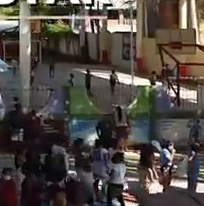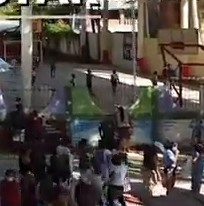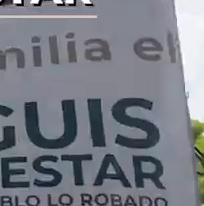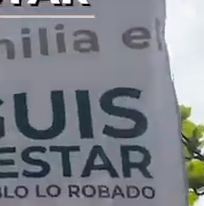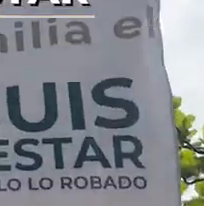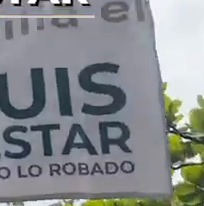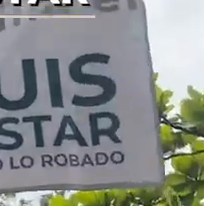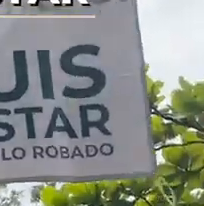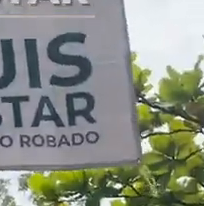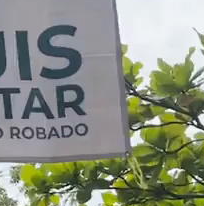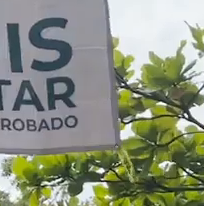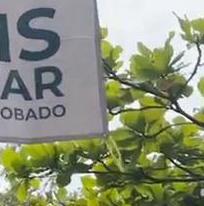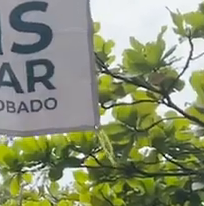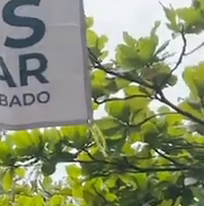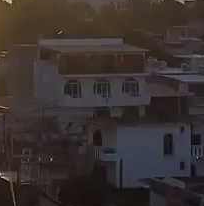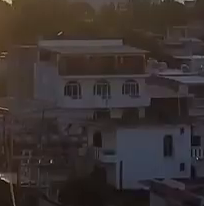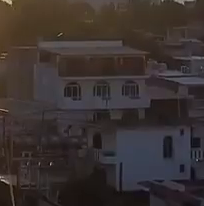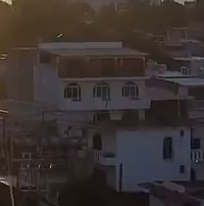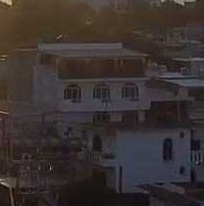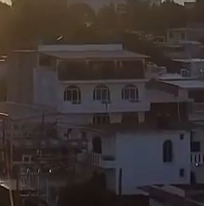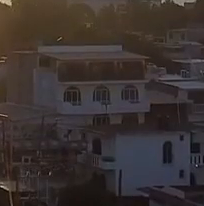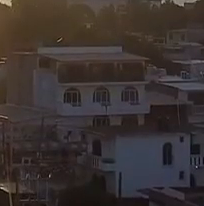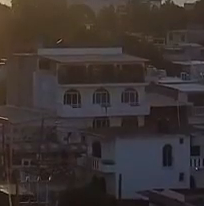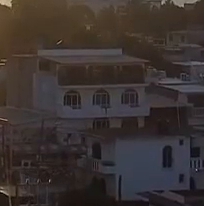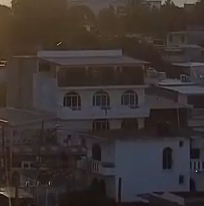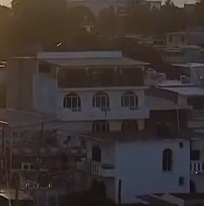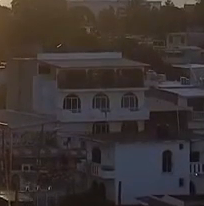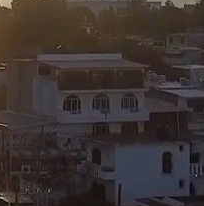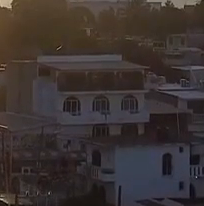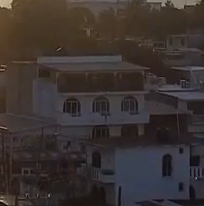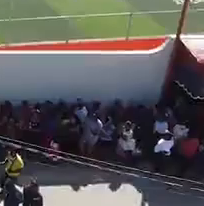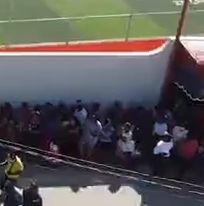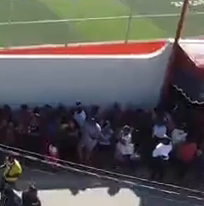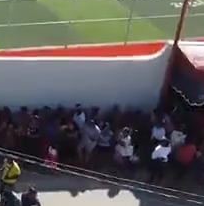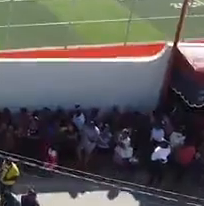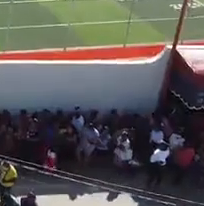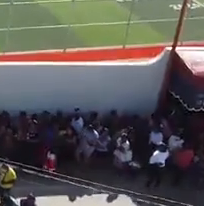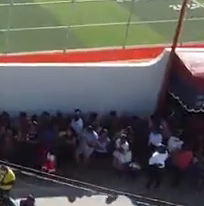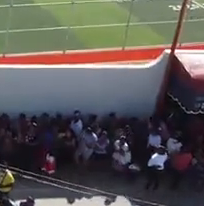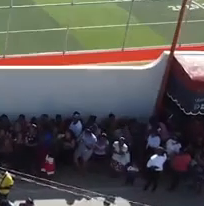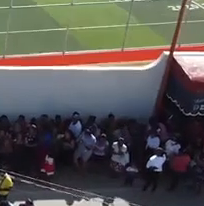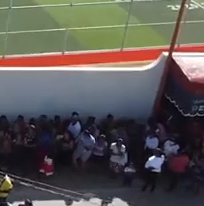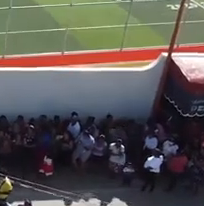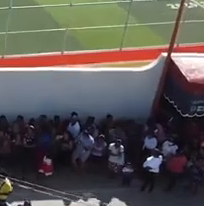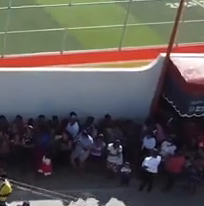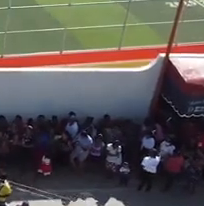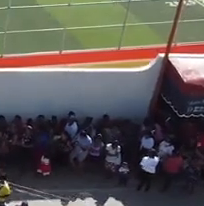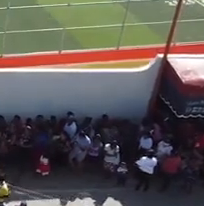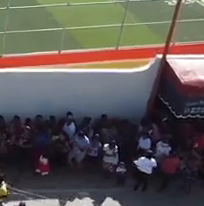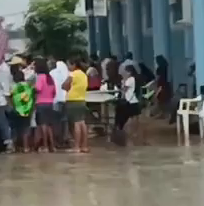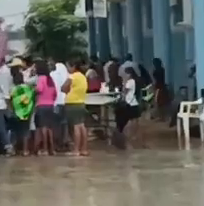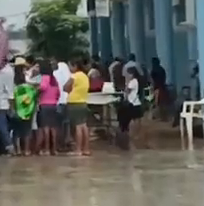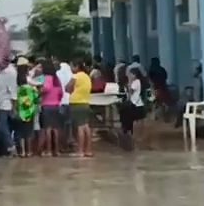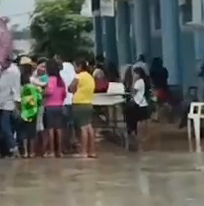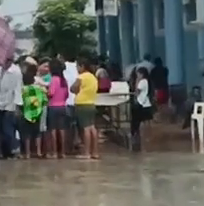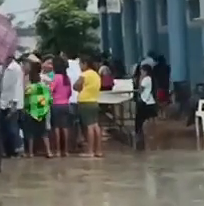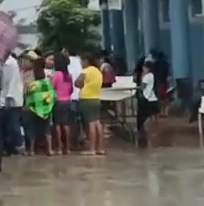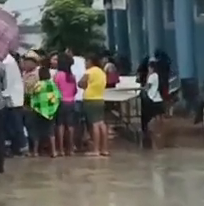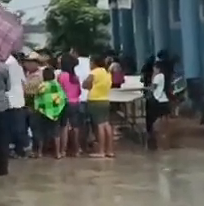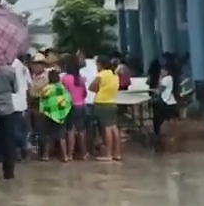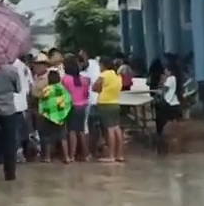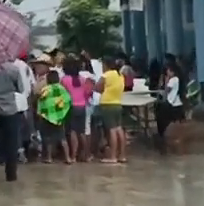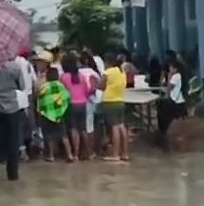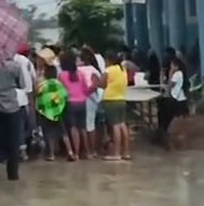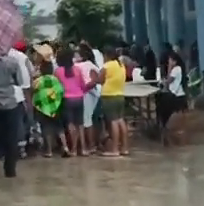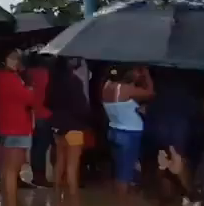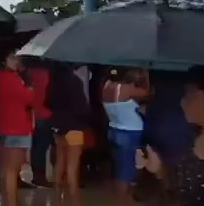Bienestar. Cada día de atención implica una rutina distinta para las familias beneficiadas, quienes desde muy